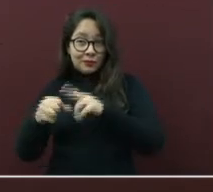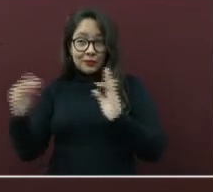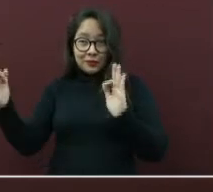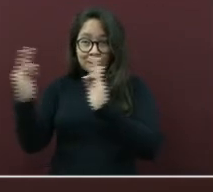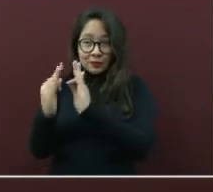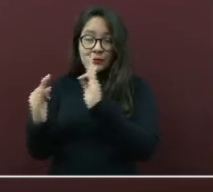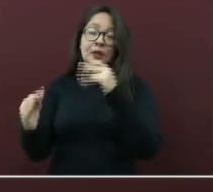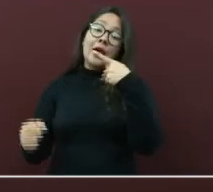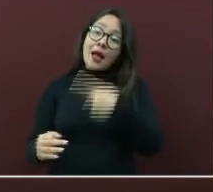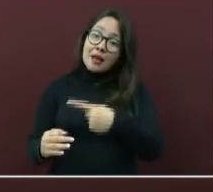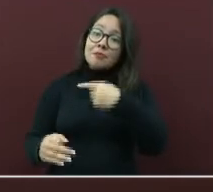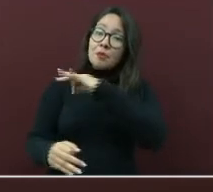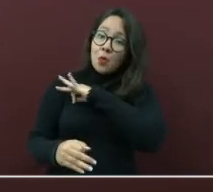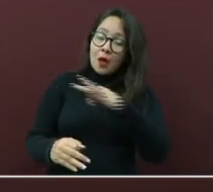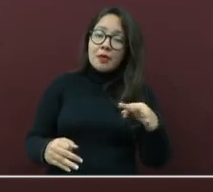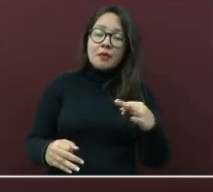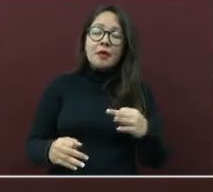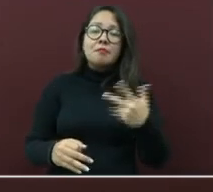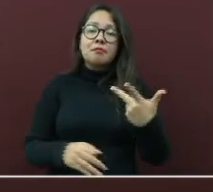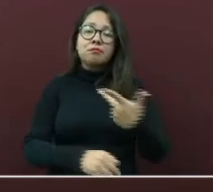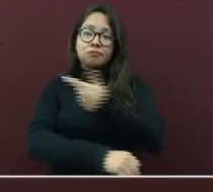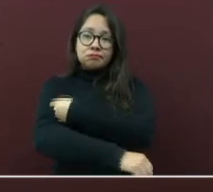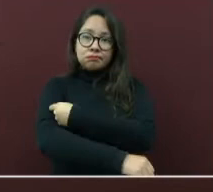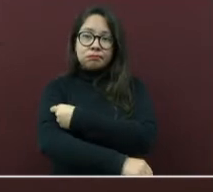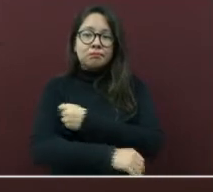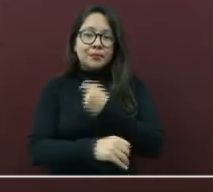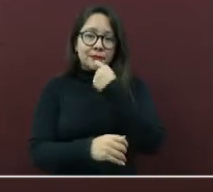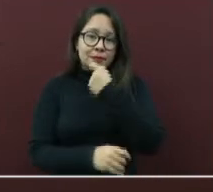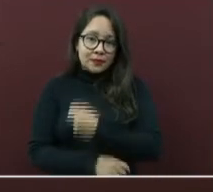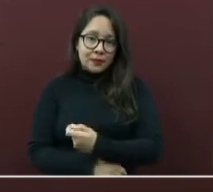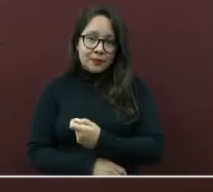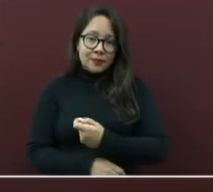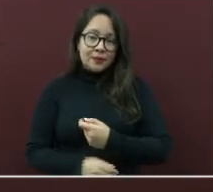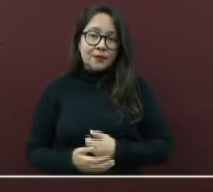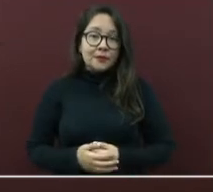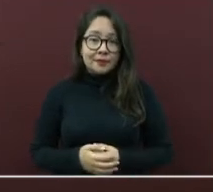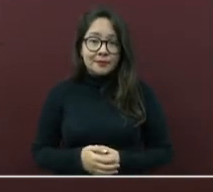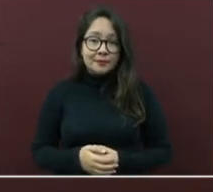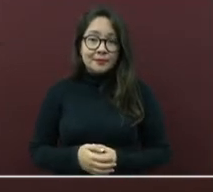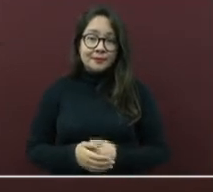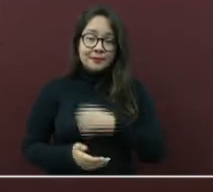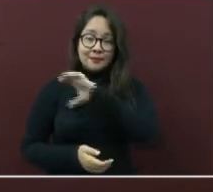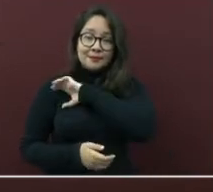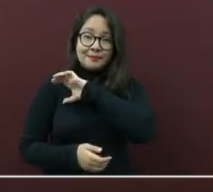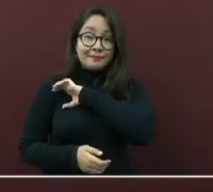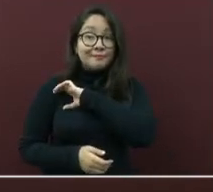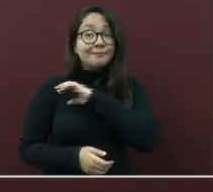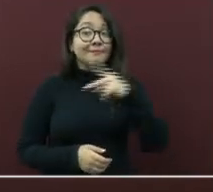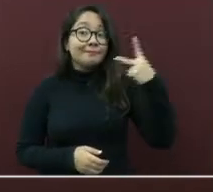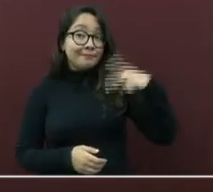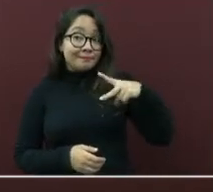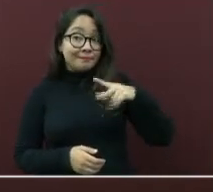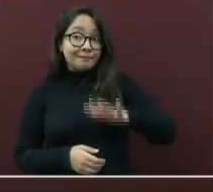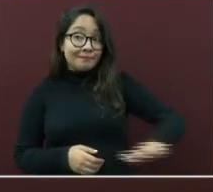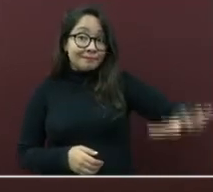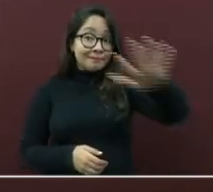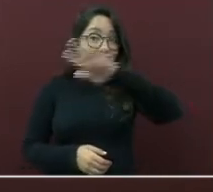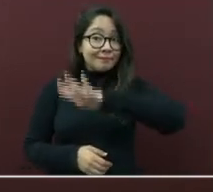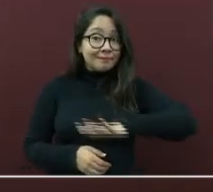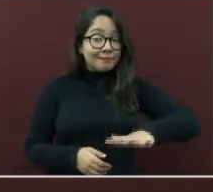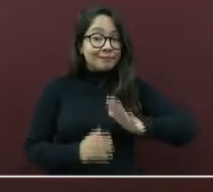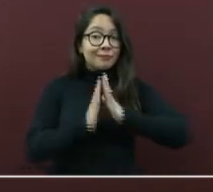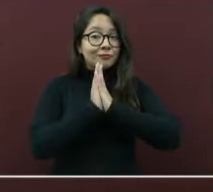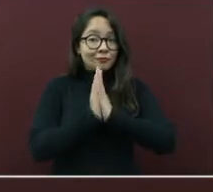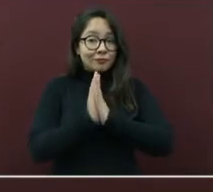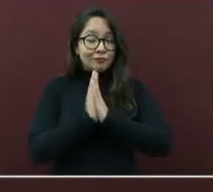para que se vacune al menor de edad clarísima familia veracruzana sigamos haciendo